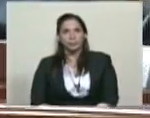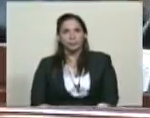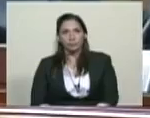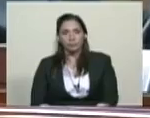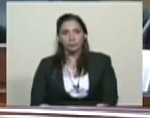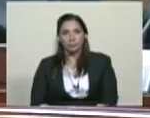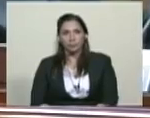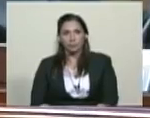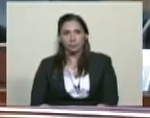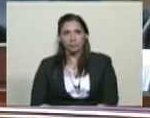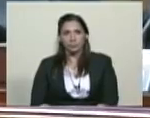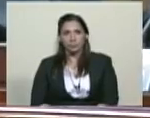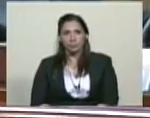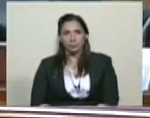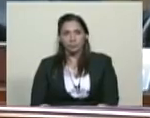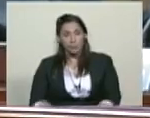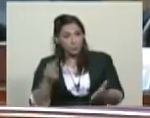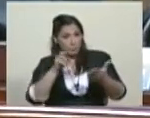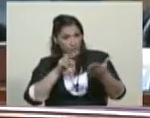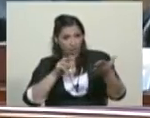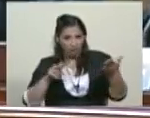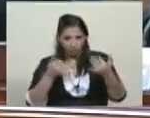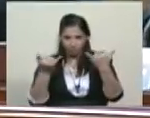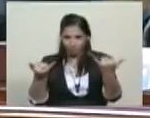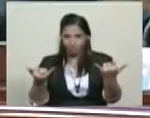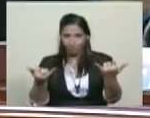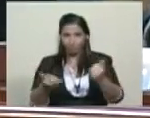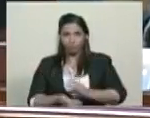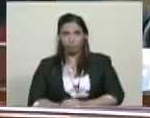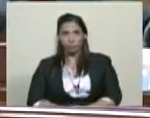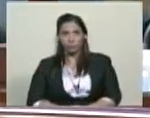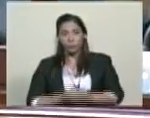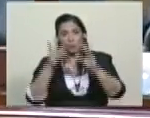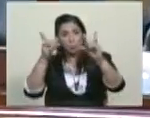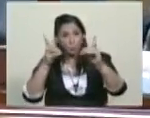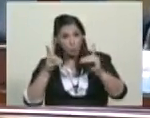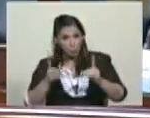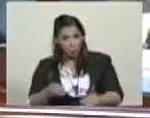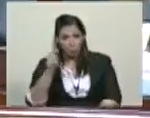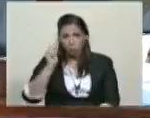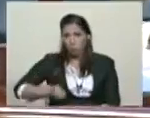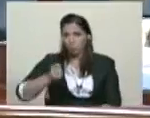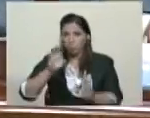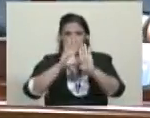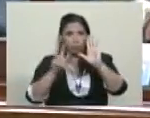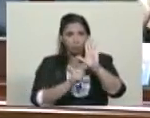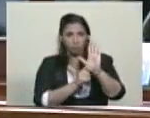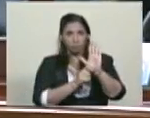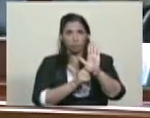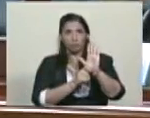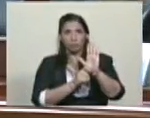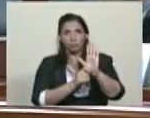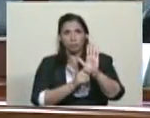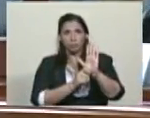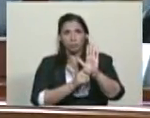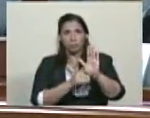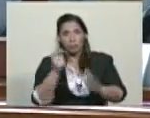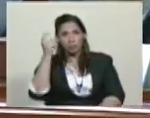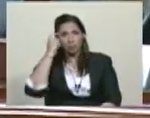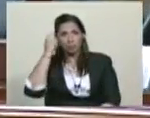ustedes vamos a pasar a leer la decisión de la sala constitucional del tribunal supremo de justicia de